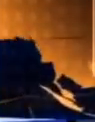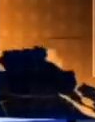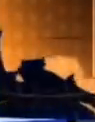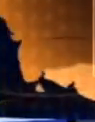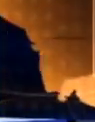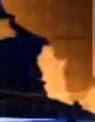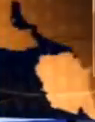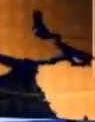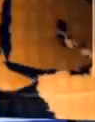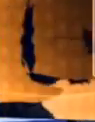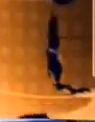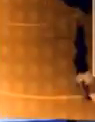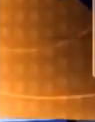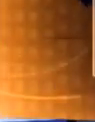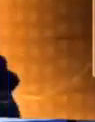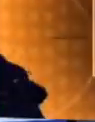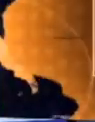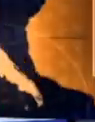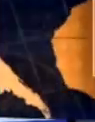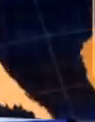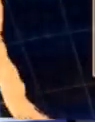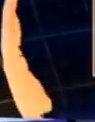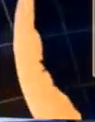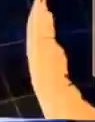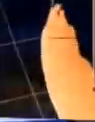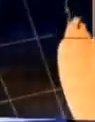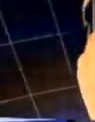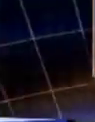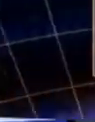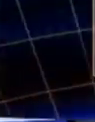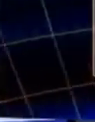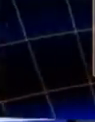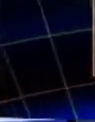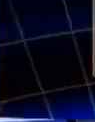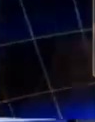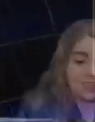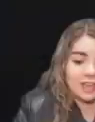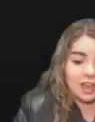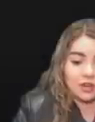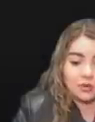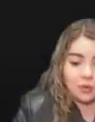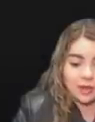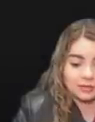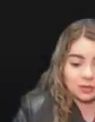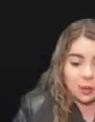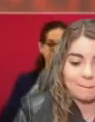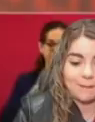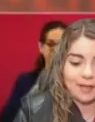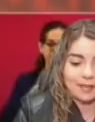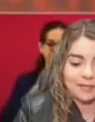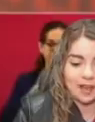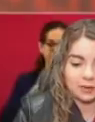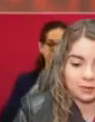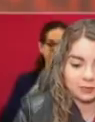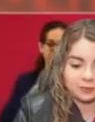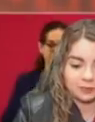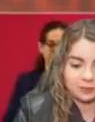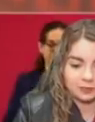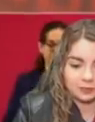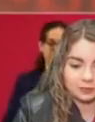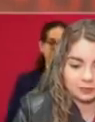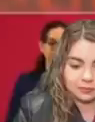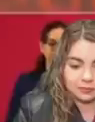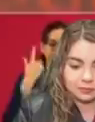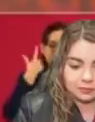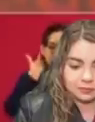momento en el que le piden la renuncia de Manuel Bartlett y la respuesta de parte de nuestro mandatario.